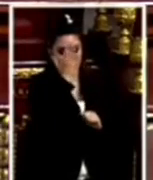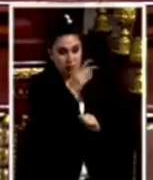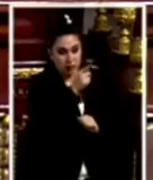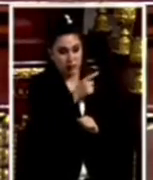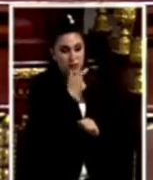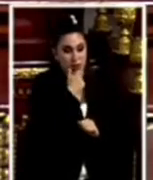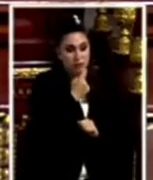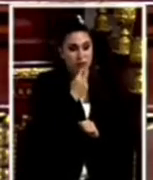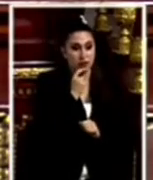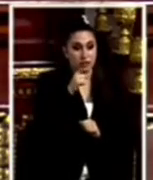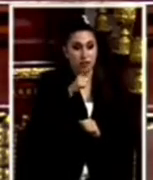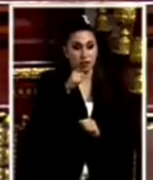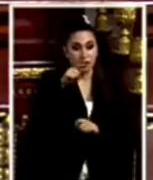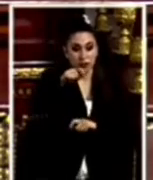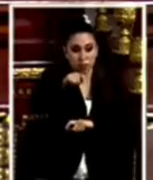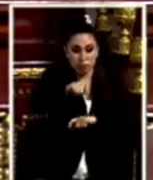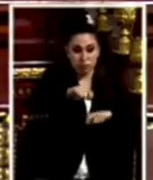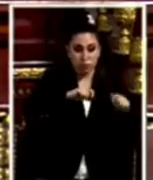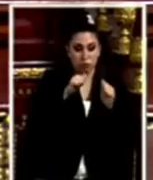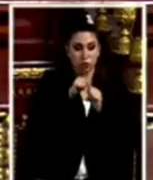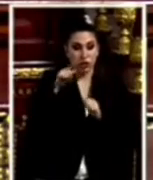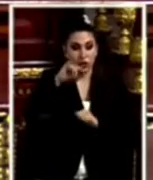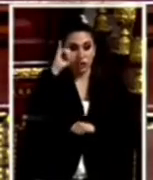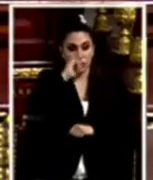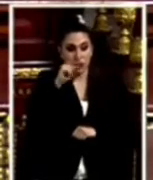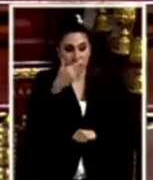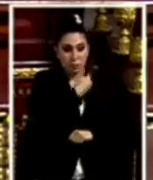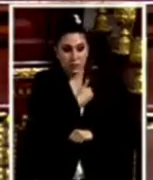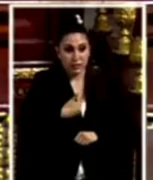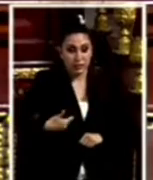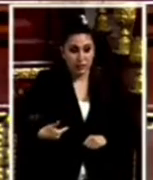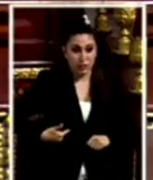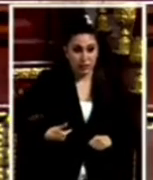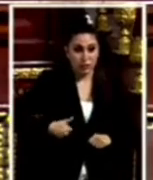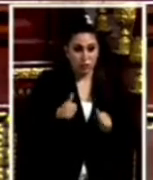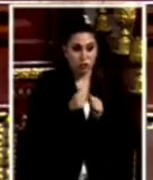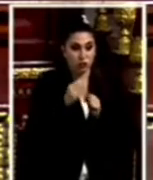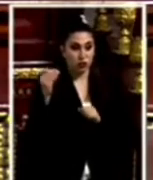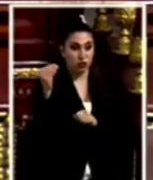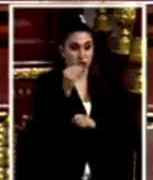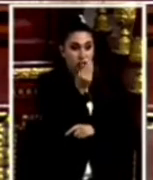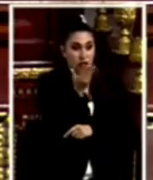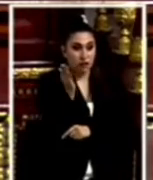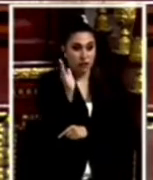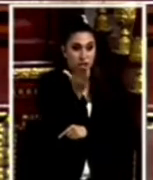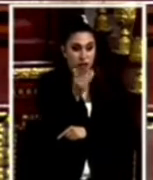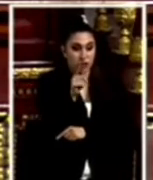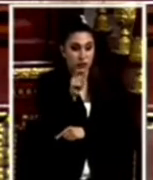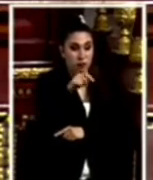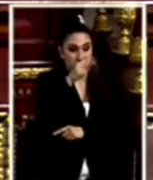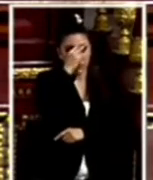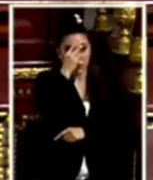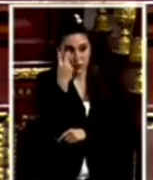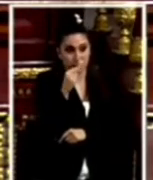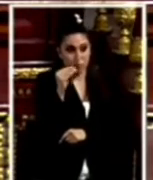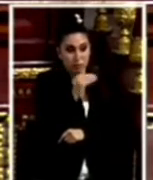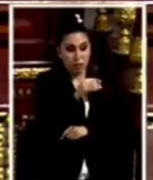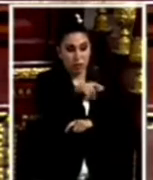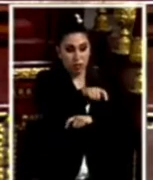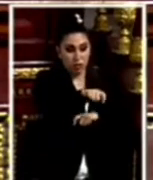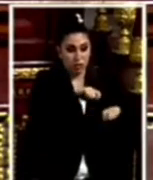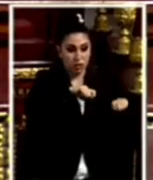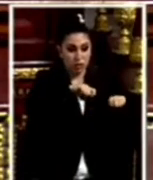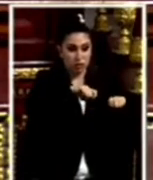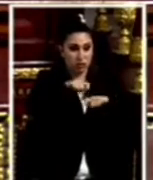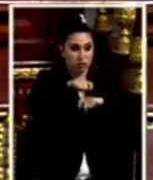la imagen del jefe del Ejecutivo Federal con la bandera presidencial puesta, la cual rompió en